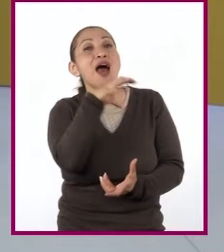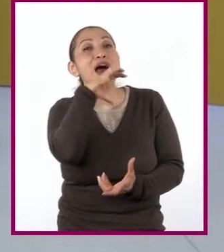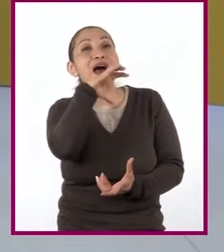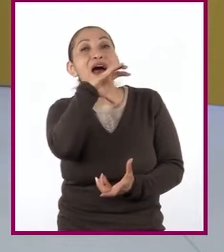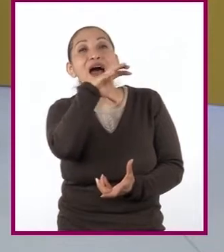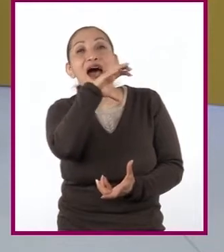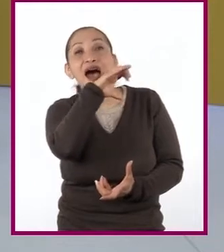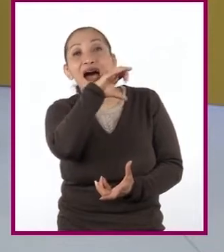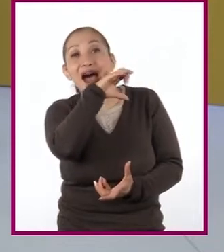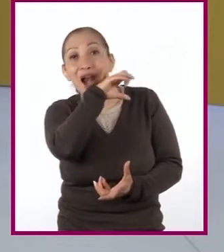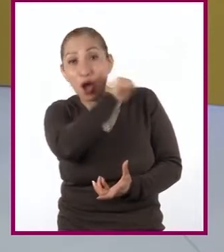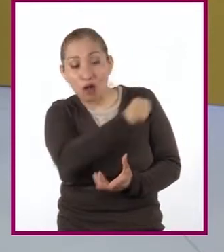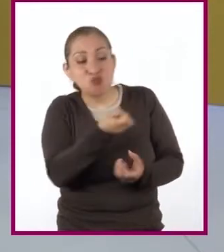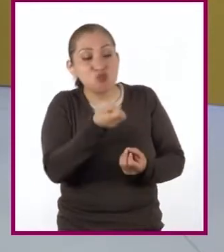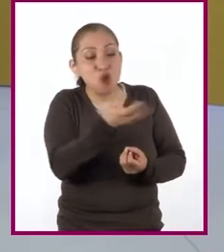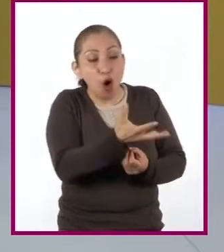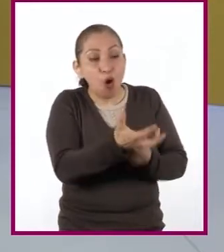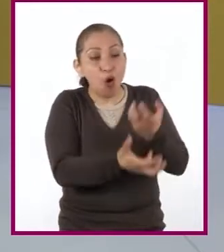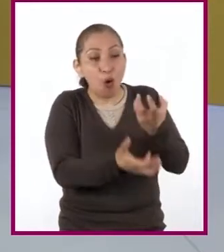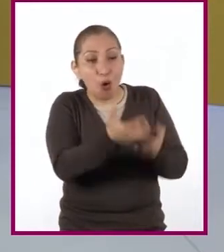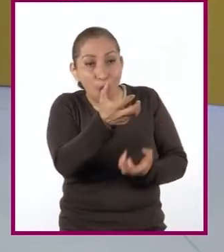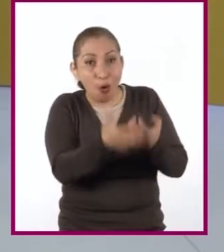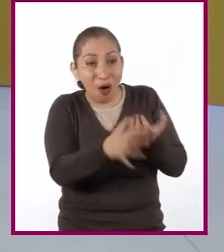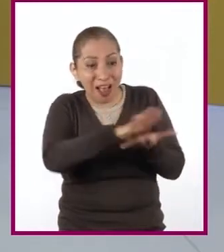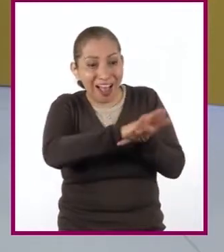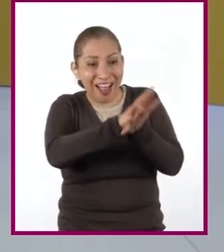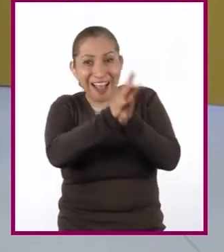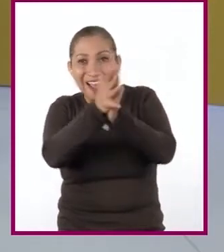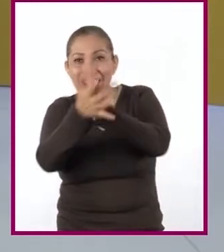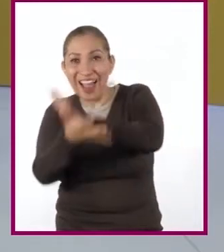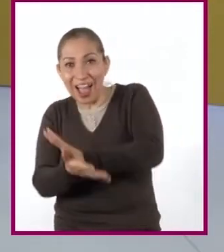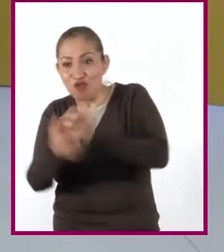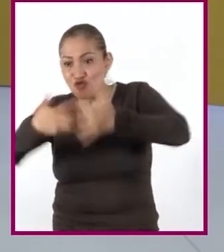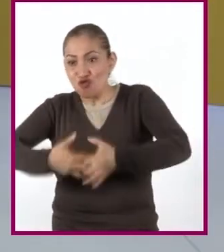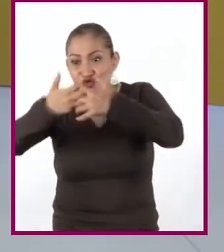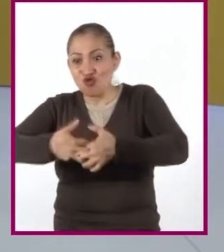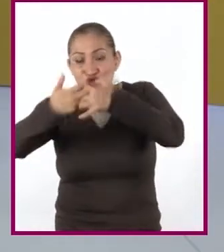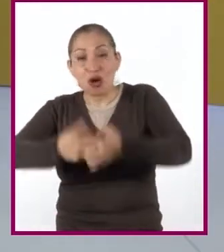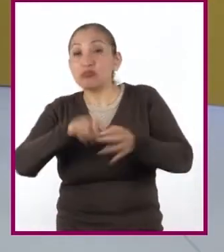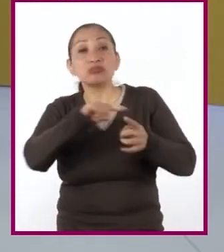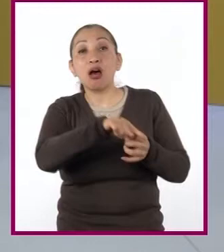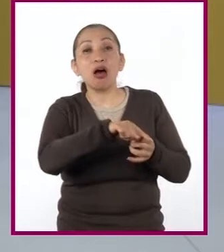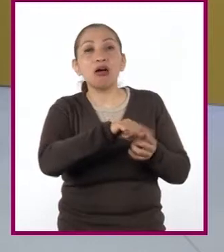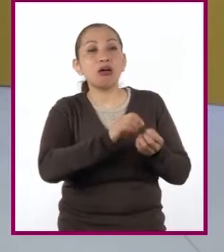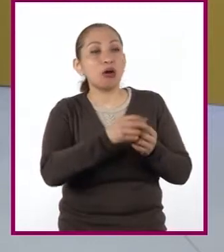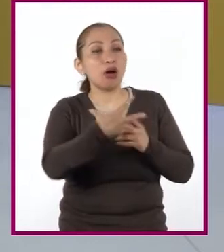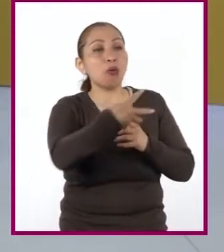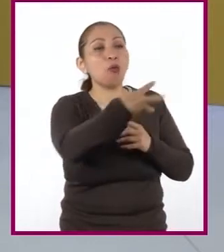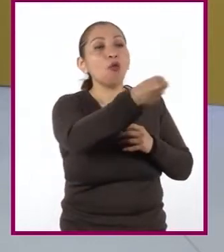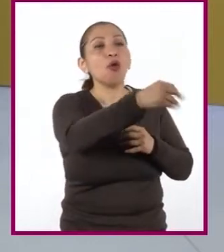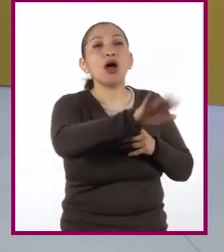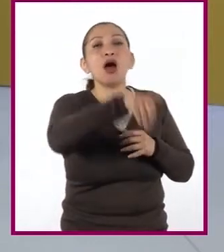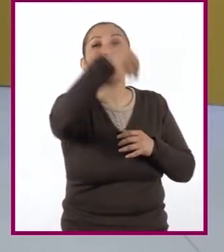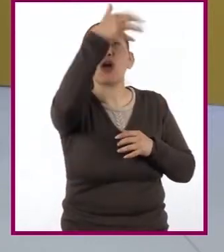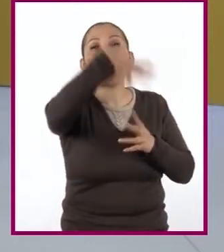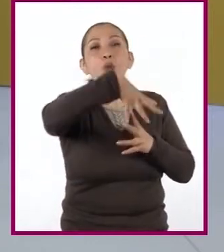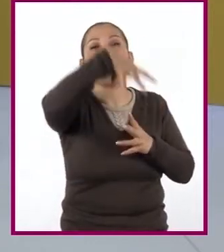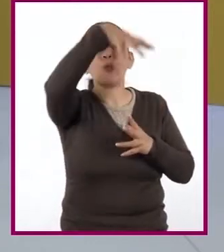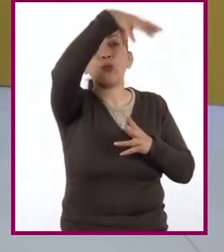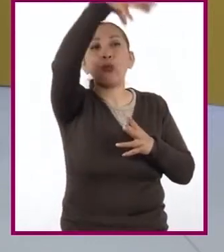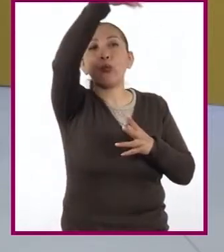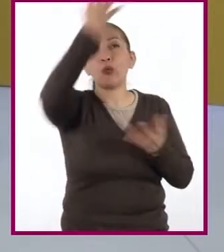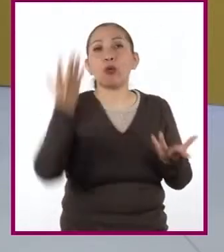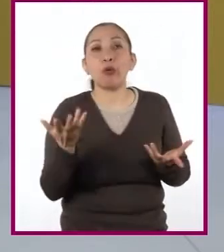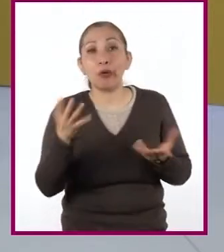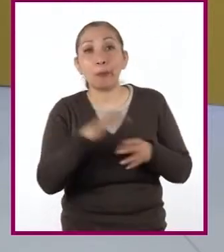calor proporcionado, en lugar de convertirse en trabajo mecánico, se transfiere a la atmósfera, ya